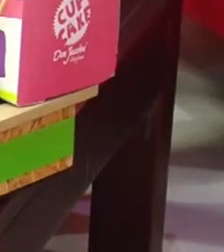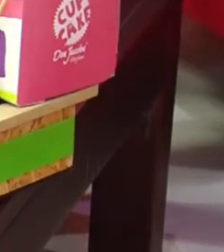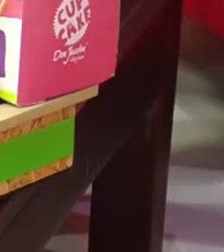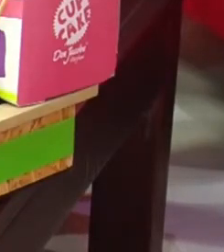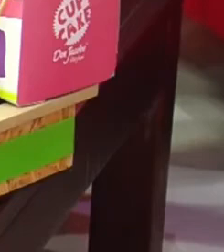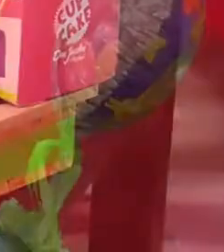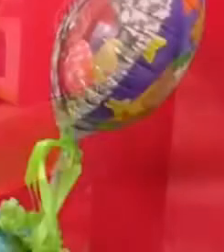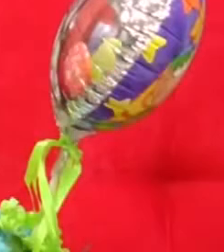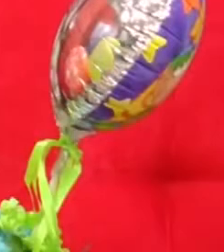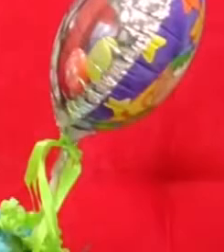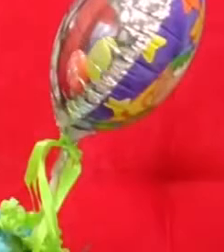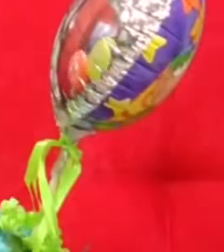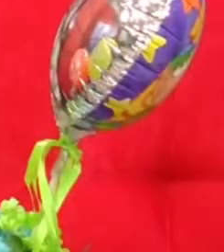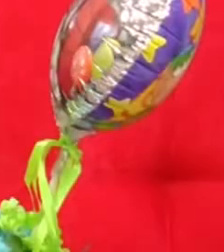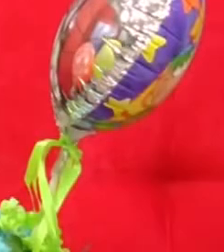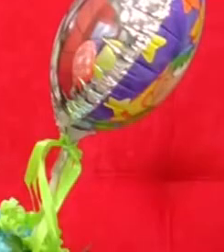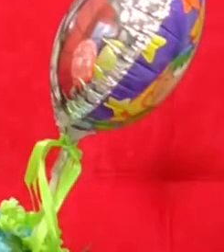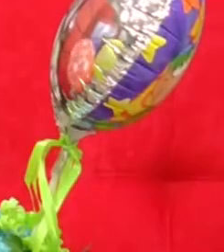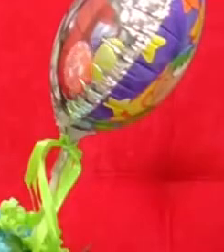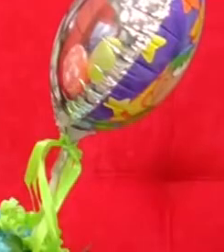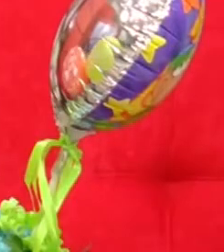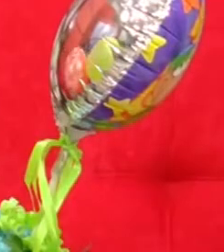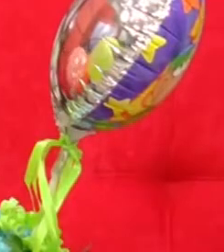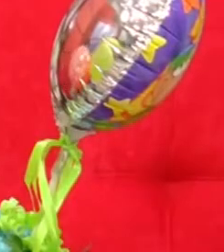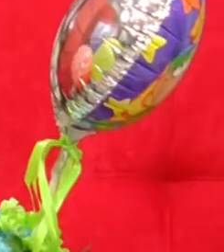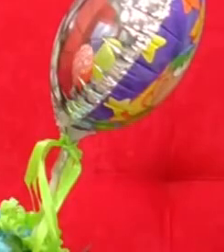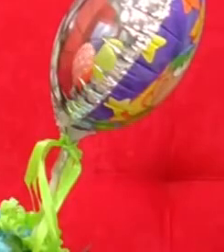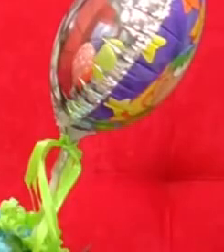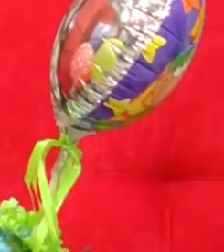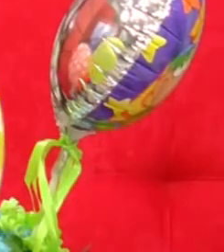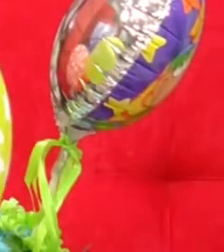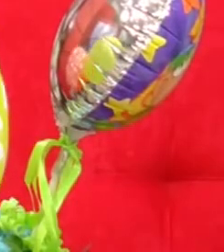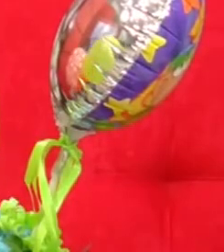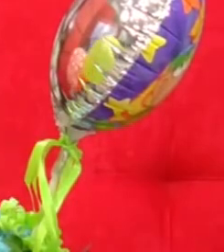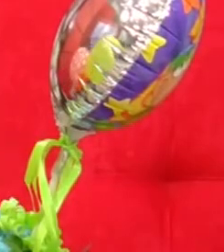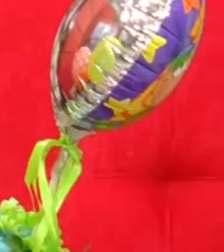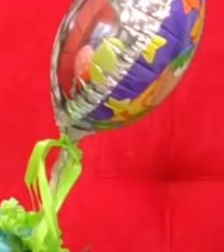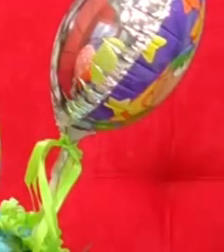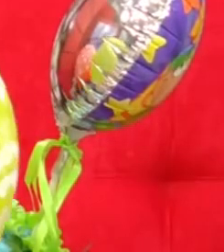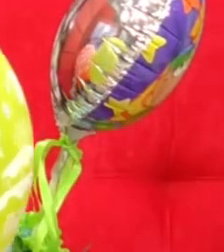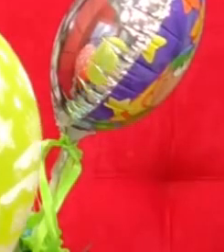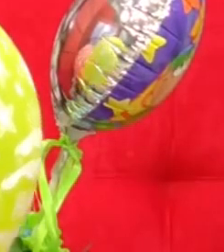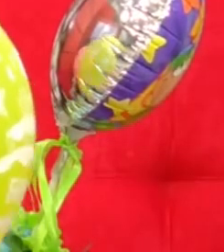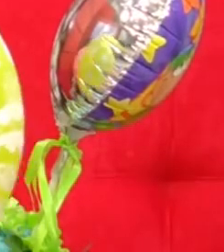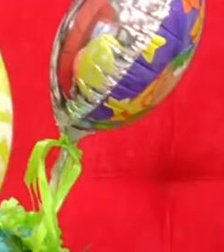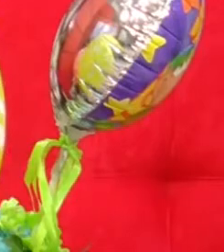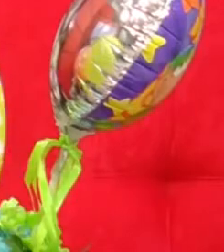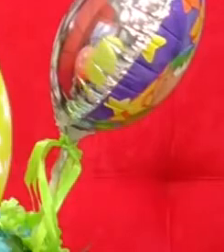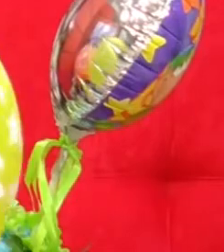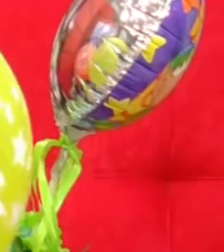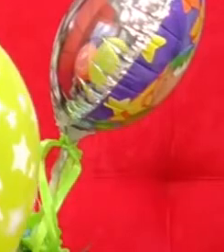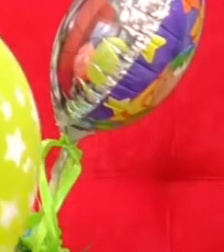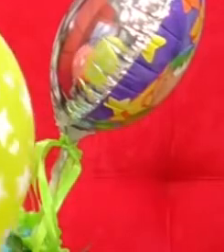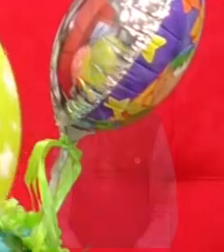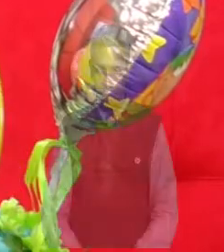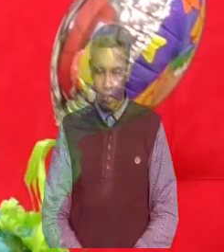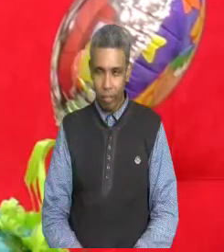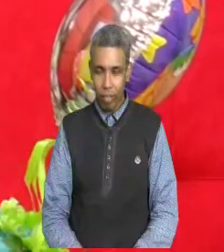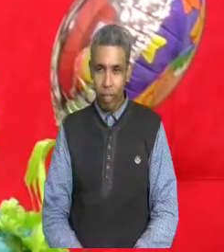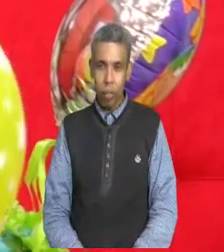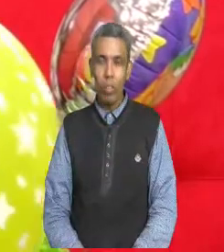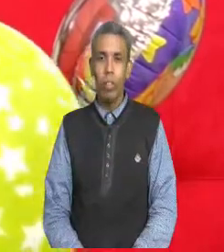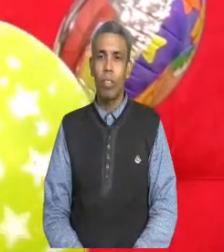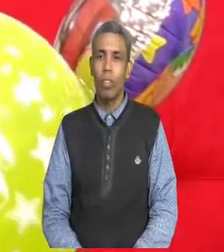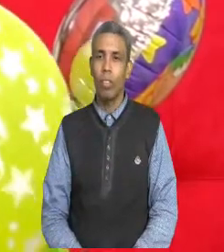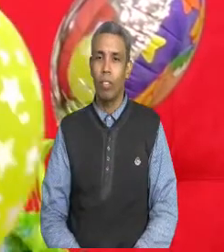productos, la forma como se empacan, la forma como se elaboran y el resultado final con la decoración, ¿sí? Entonces